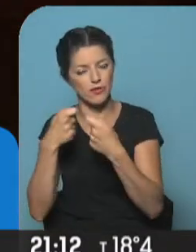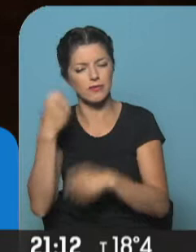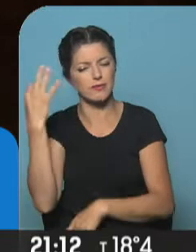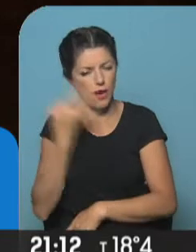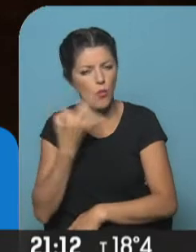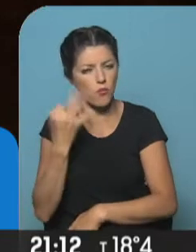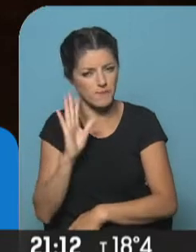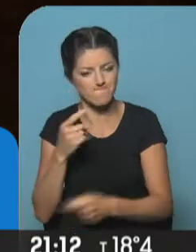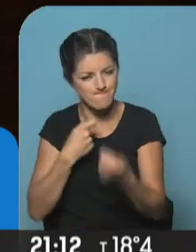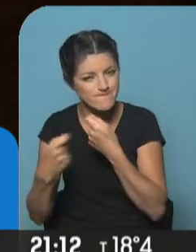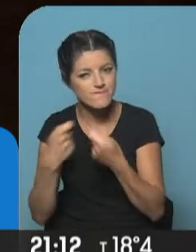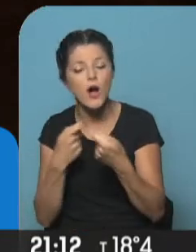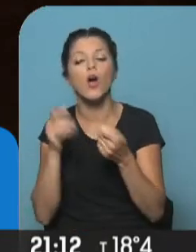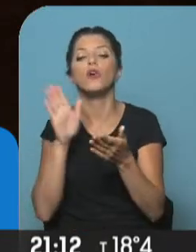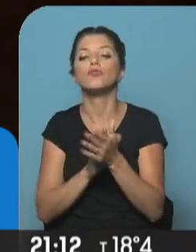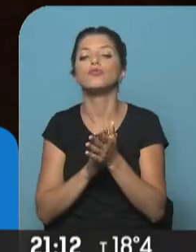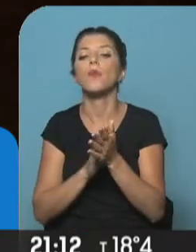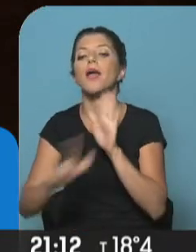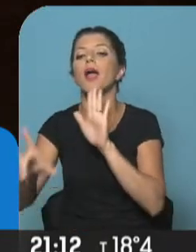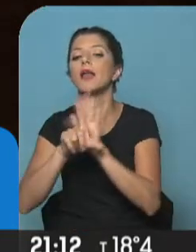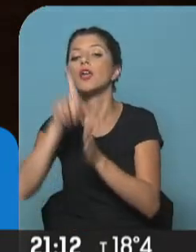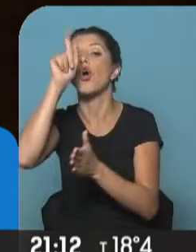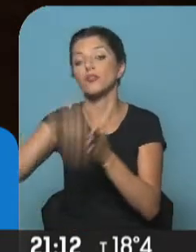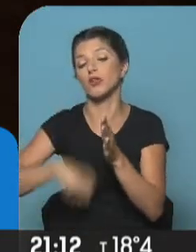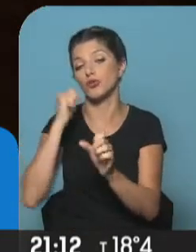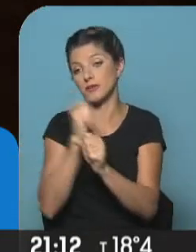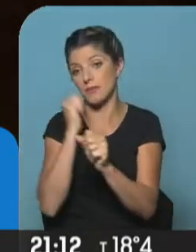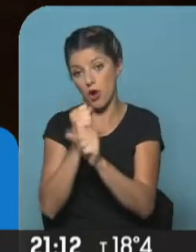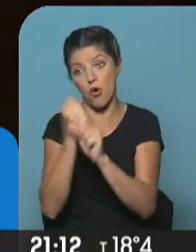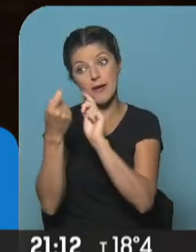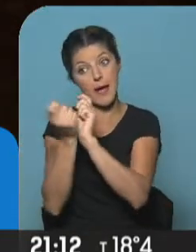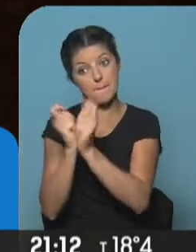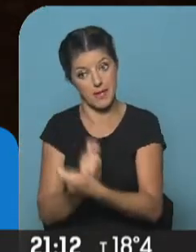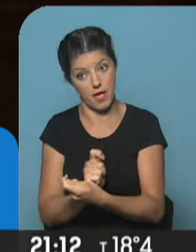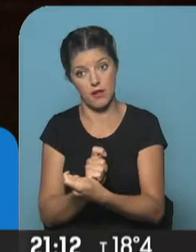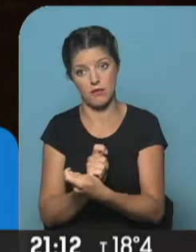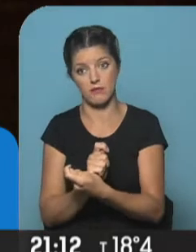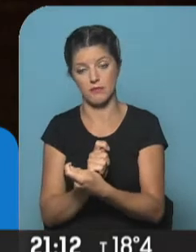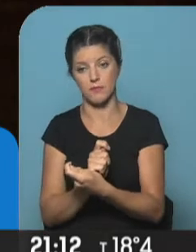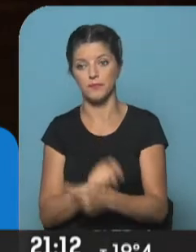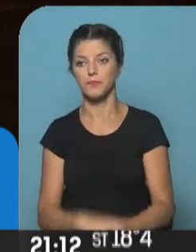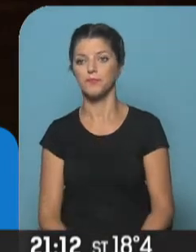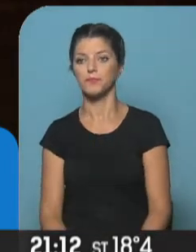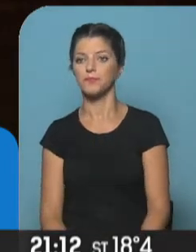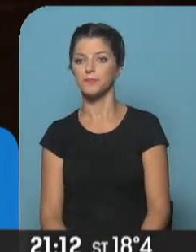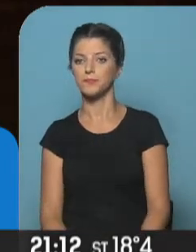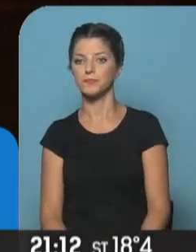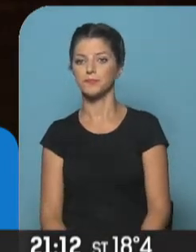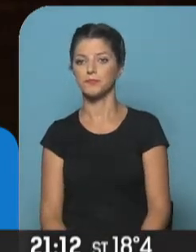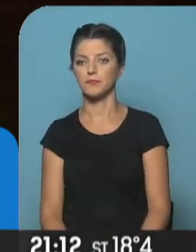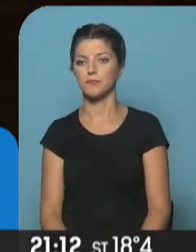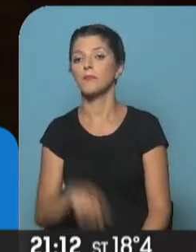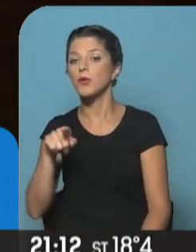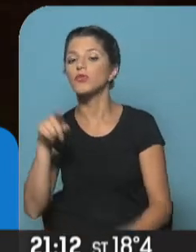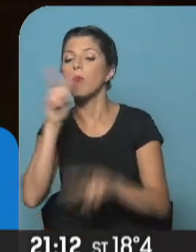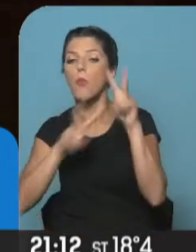complejo de acordar, es el de las modificaciones de la ley de contrato de trabajo, que bueno, habrá que trabajarlas con la